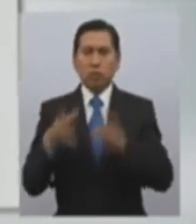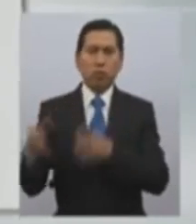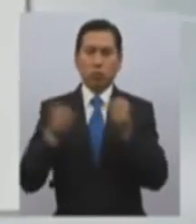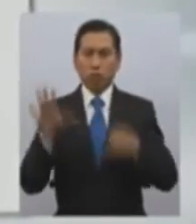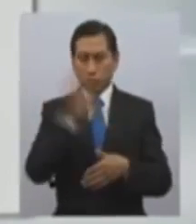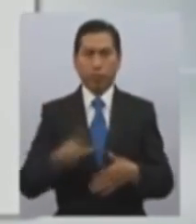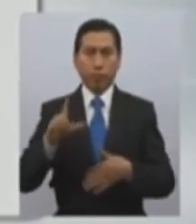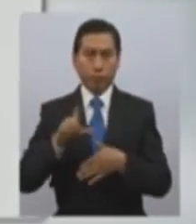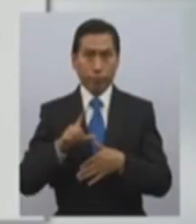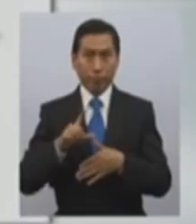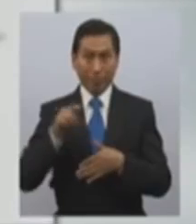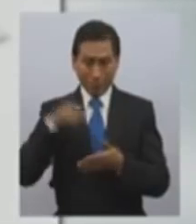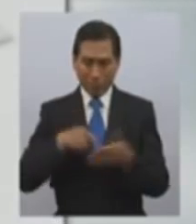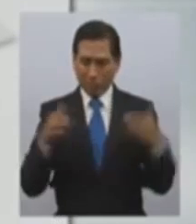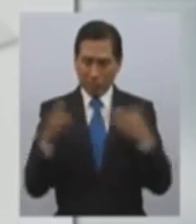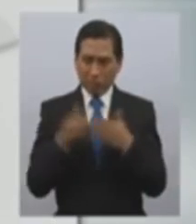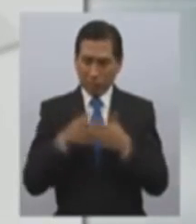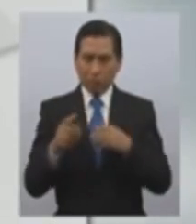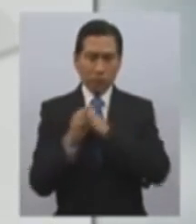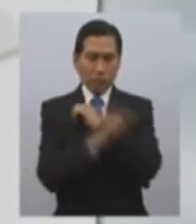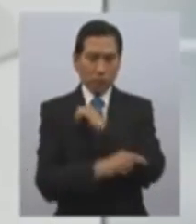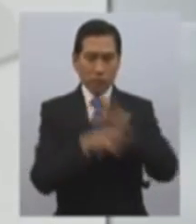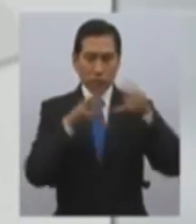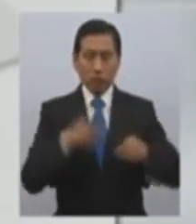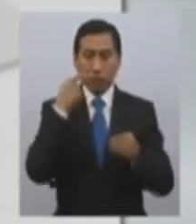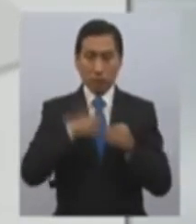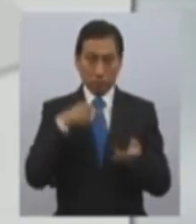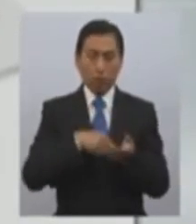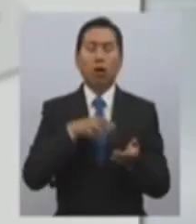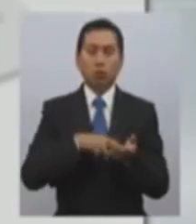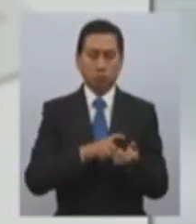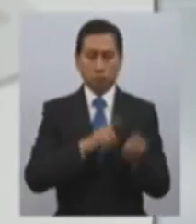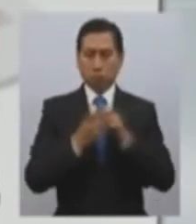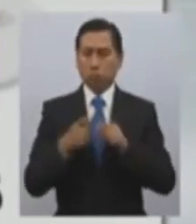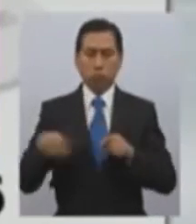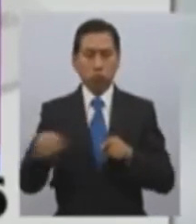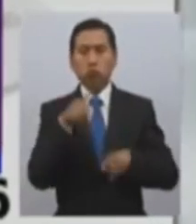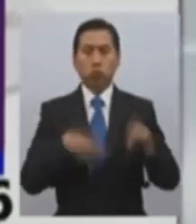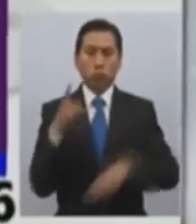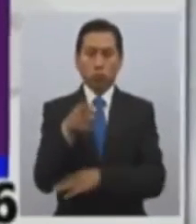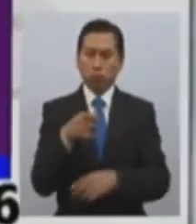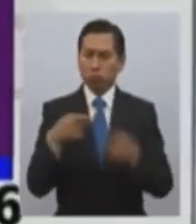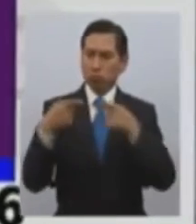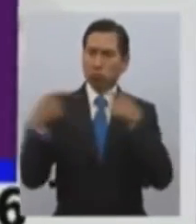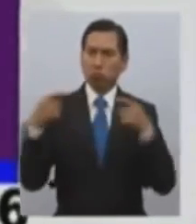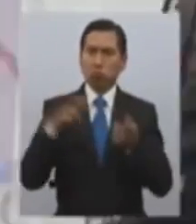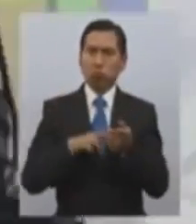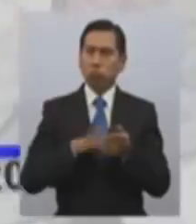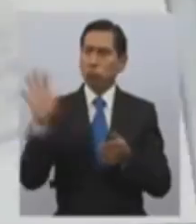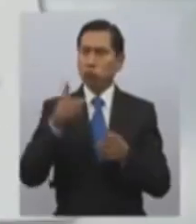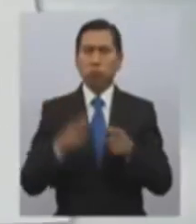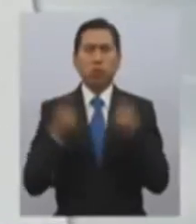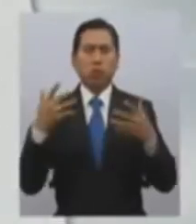América Latina. Con aquella medida de nacionalización de los hidrocarburos, se convirtió el pueblo boliviano en enemigo número uno de las